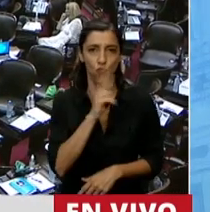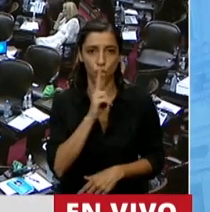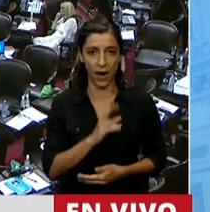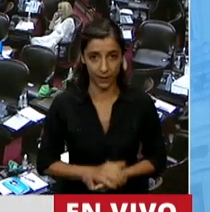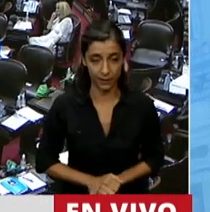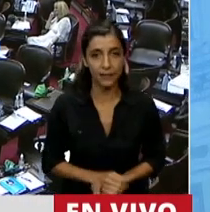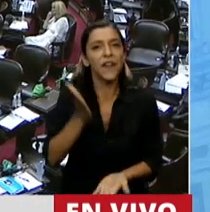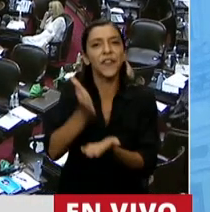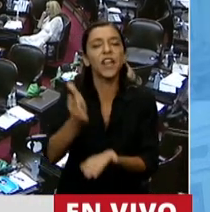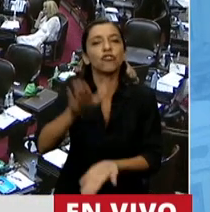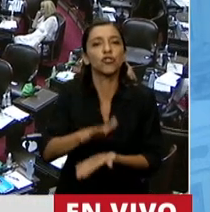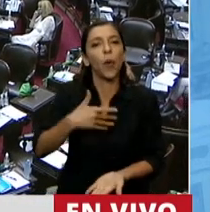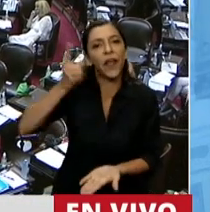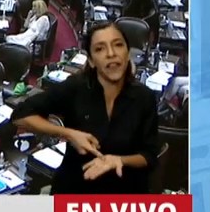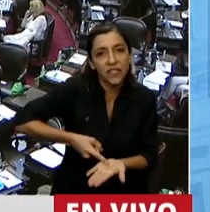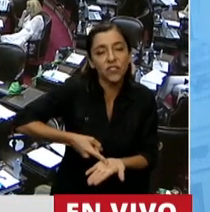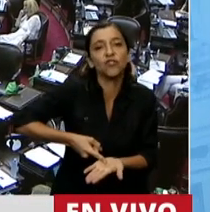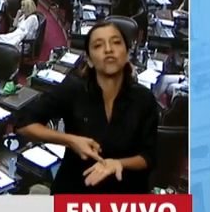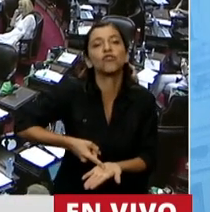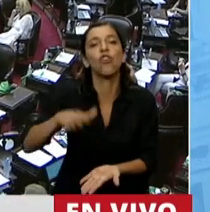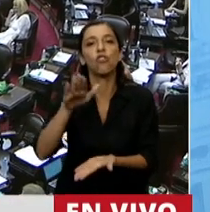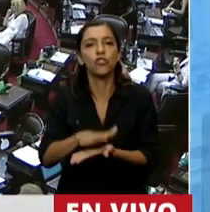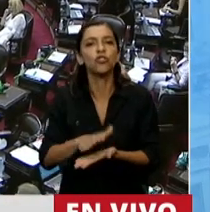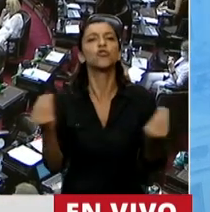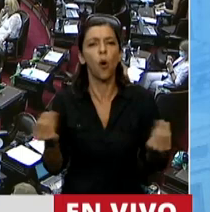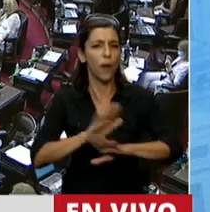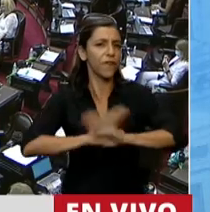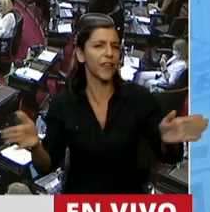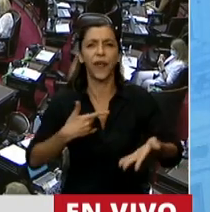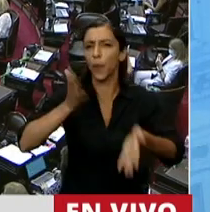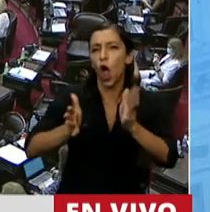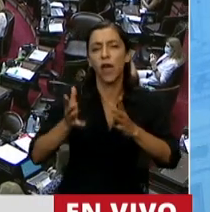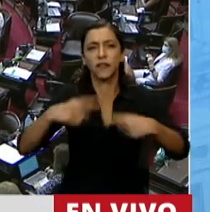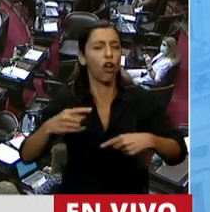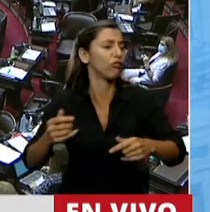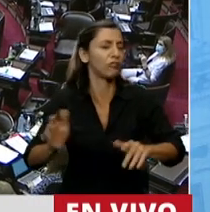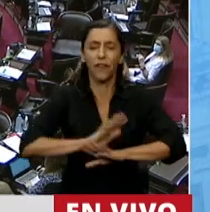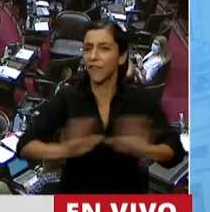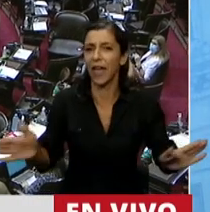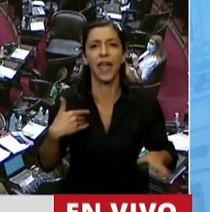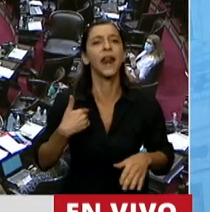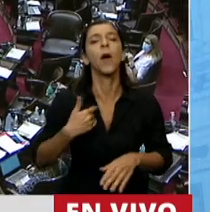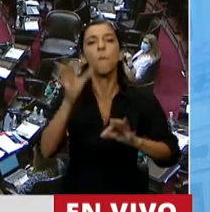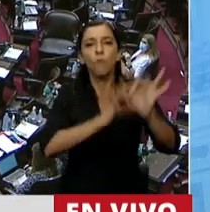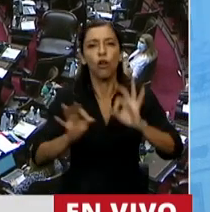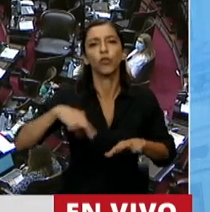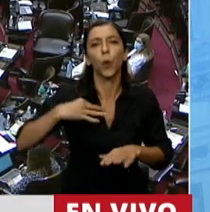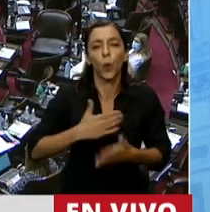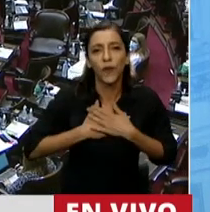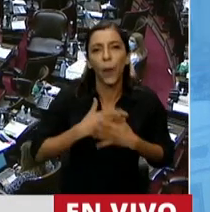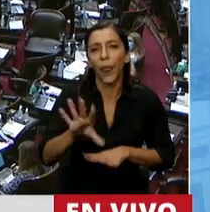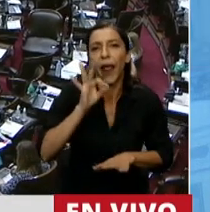derecho a decidir, el derecho a dejar de ser violentadas, el derecho a elegir nuestros proyectos de vida, el derecho